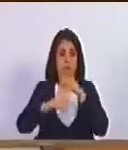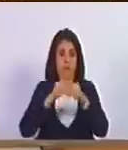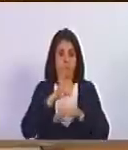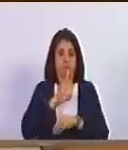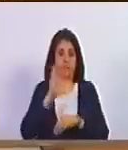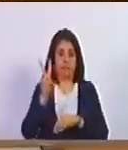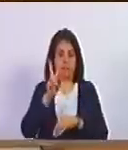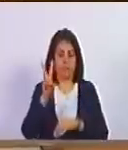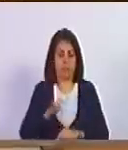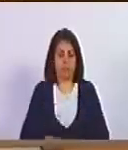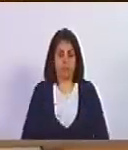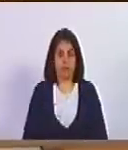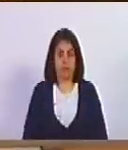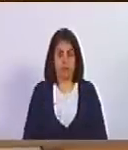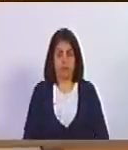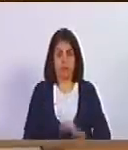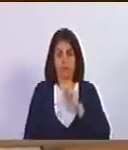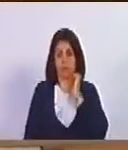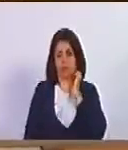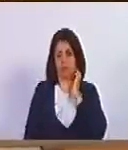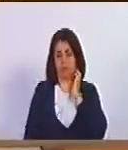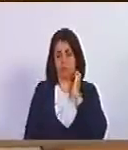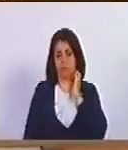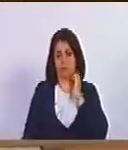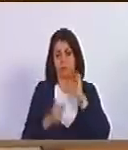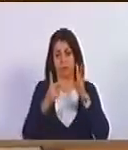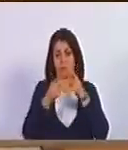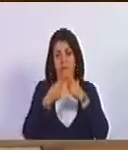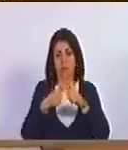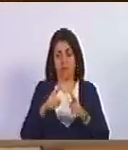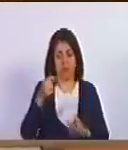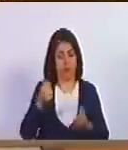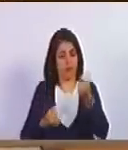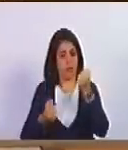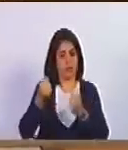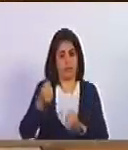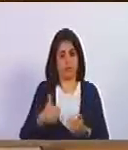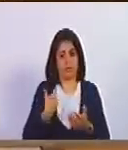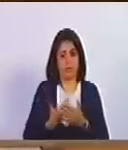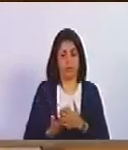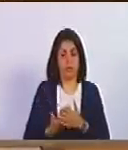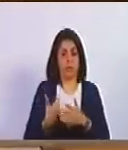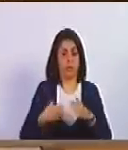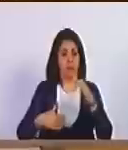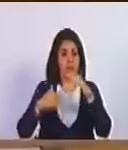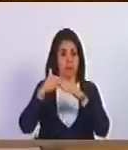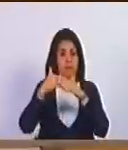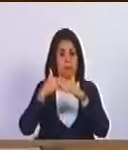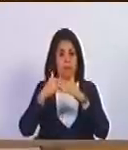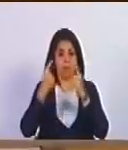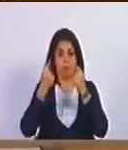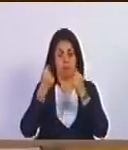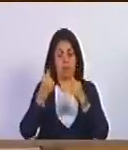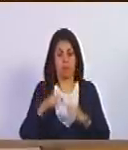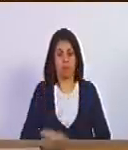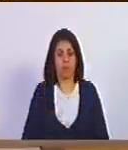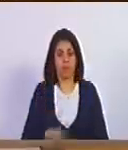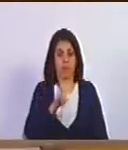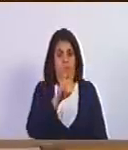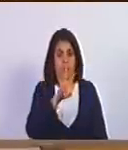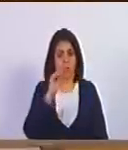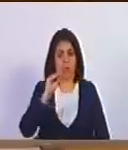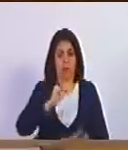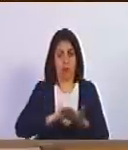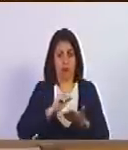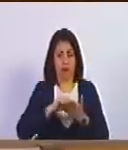el Banco Central de Venezuela. 7. Otro tipo de vehículos hasta un monto en bolívares equivalente a 20